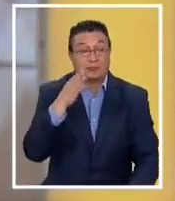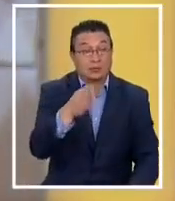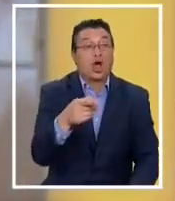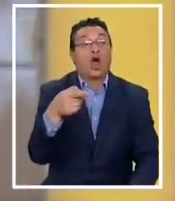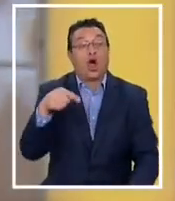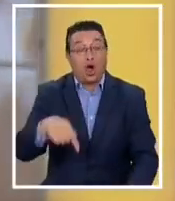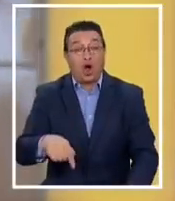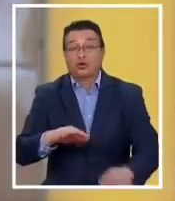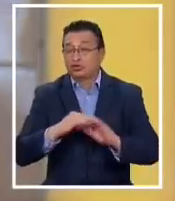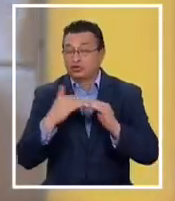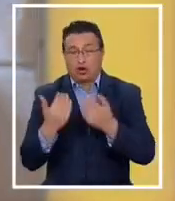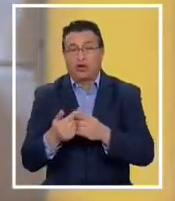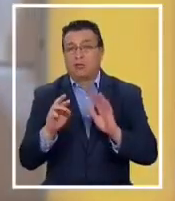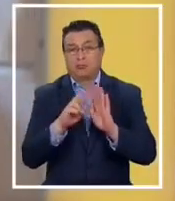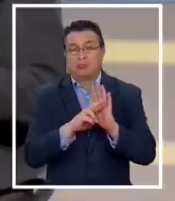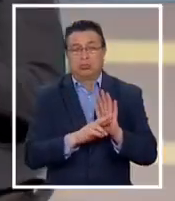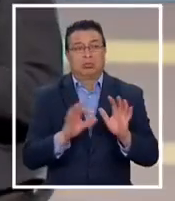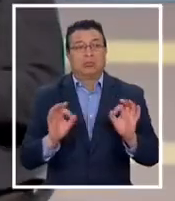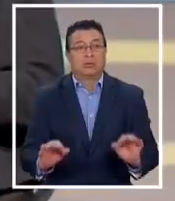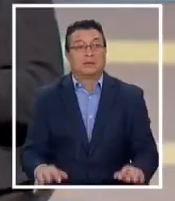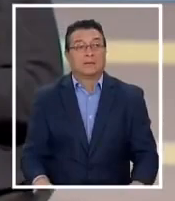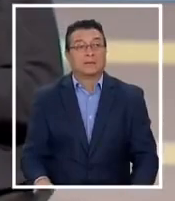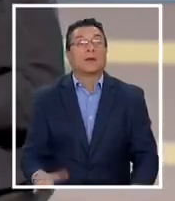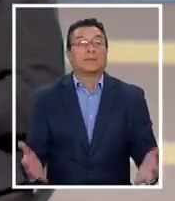entiendo que está todo en regla